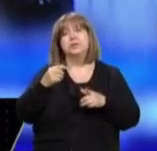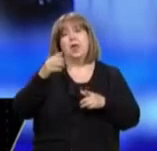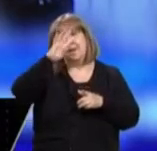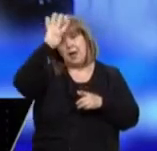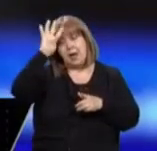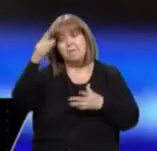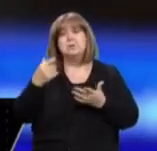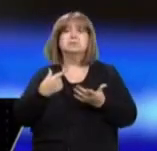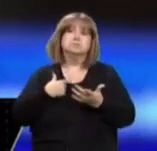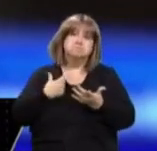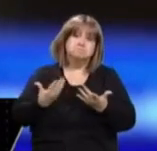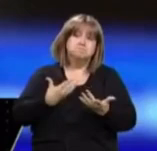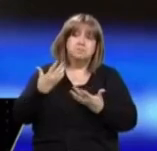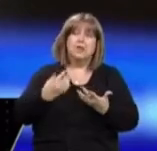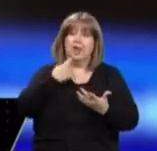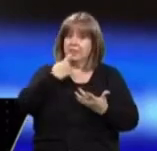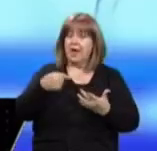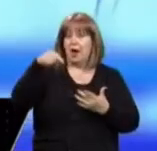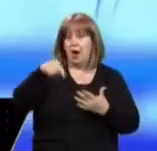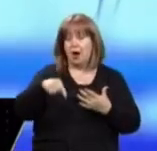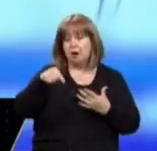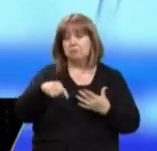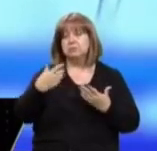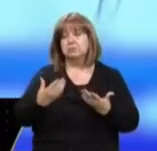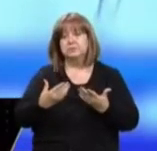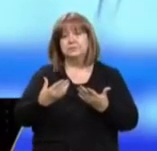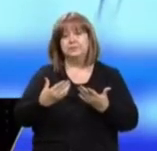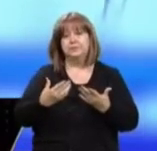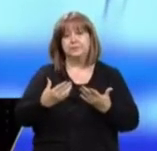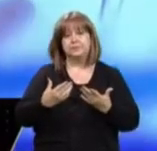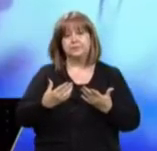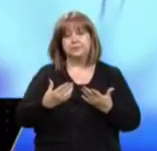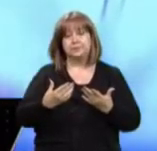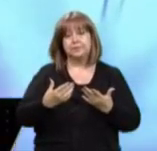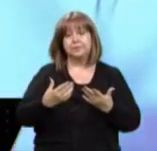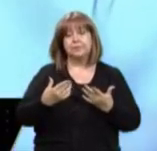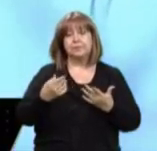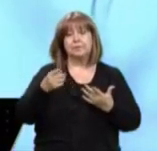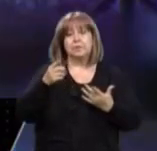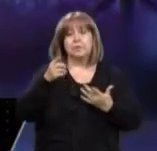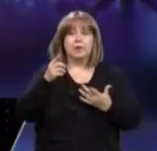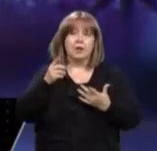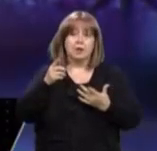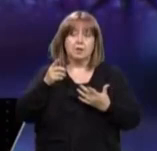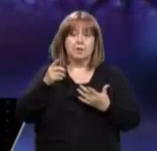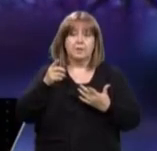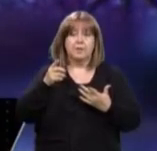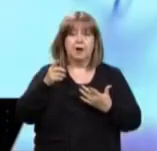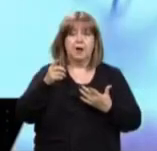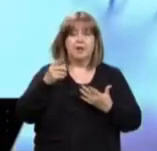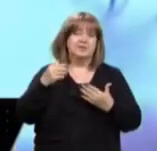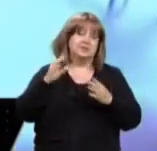políticas, la doctrina social de la Iglesia, o sea, una serie de cosas que han asociado muchas veces la figura y ciertas actitudes caritativas del Papa con figuras